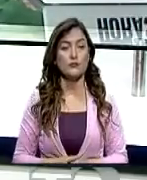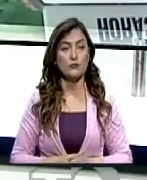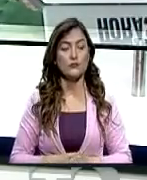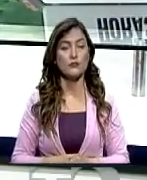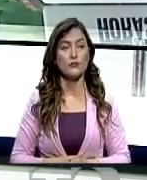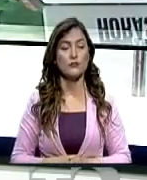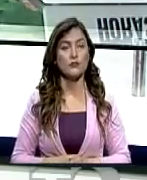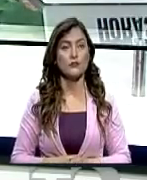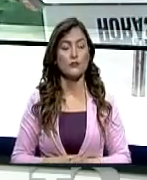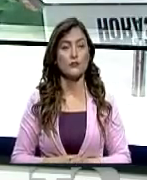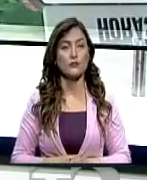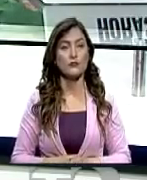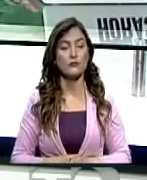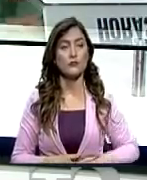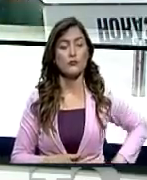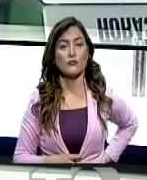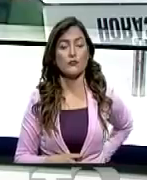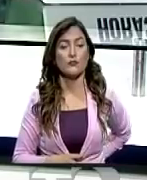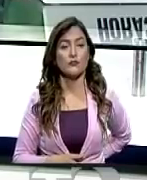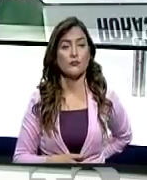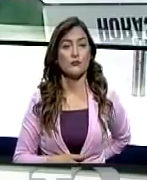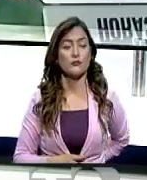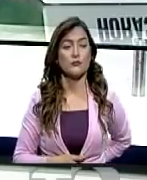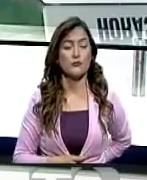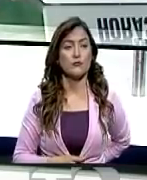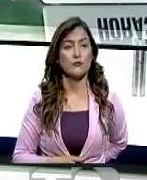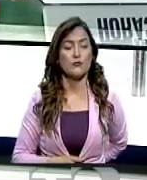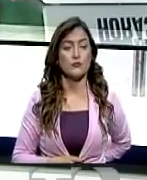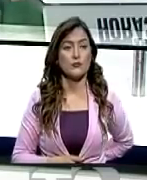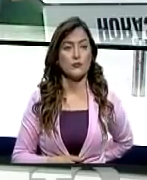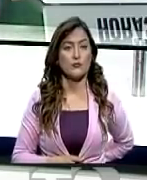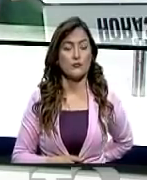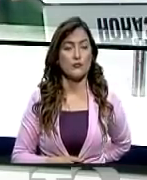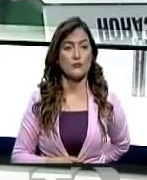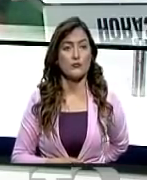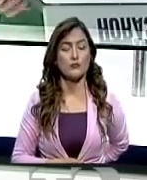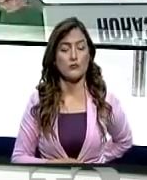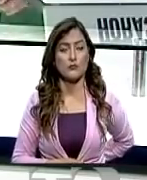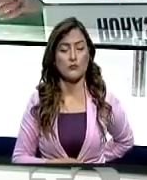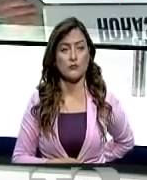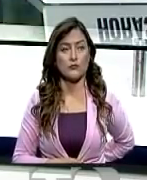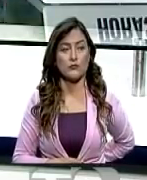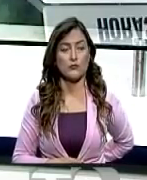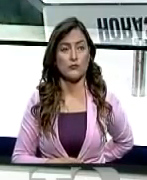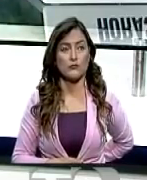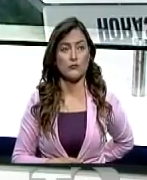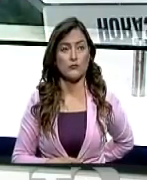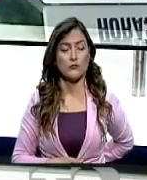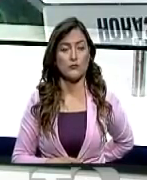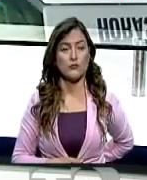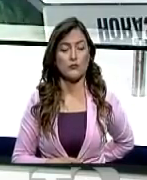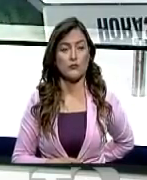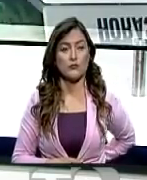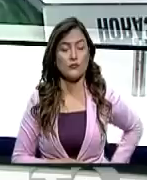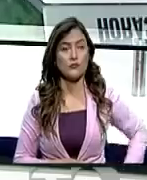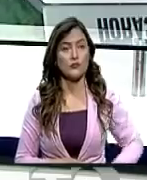jornada. Levántese, prepárese un cafecito caliente, un tecito, un chocolatito, qué sé yo, póngale mucha